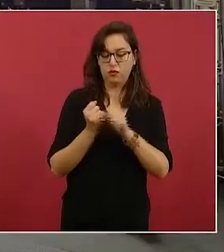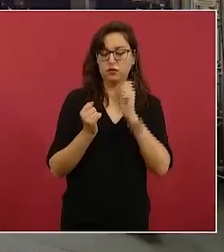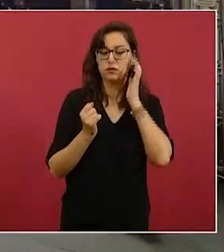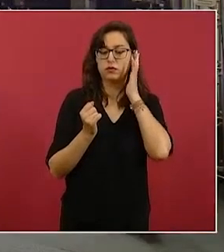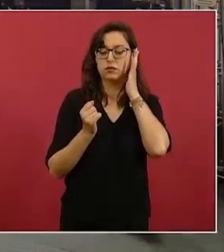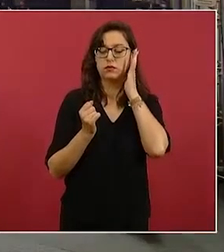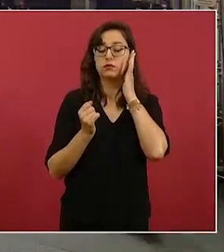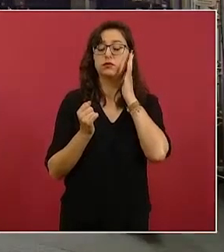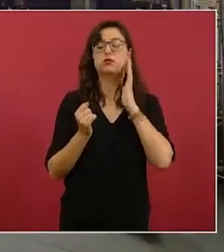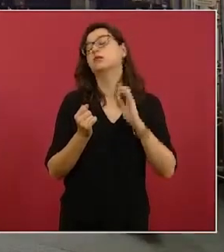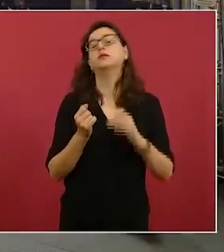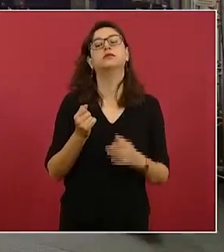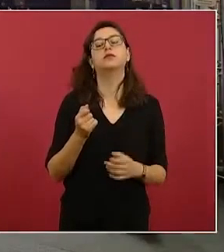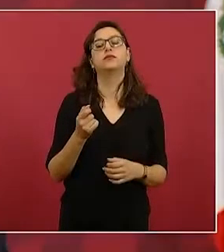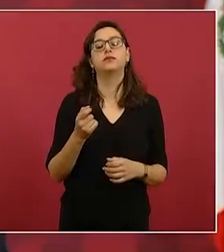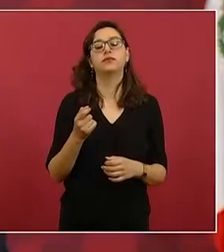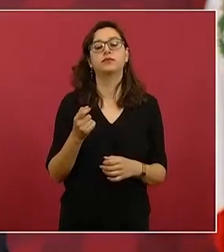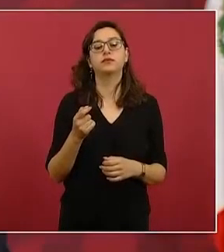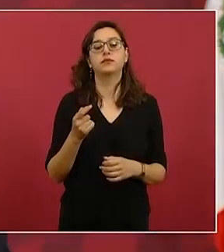él dice